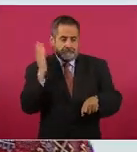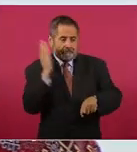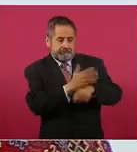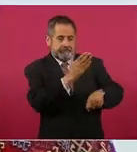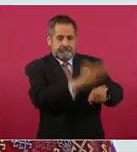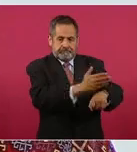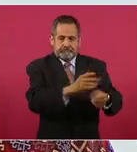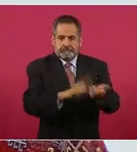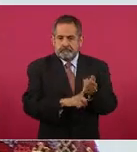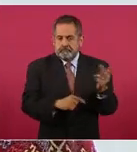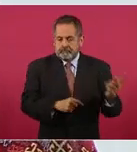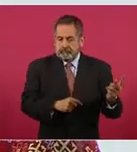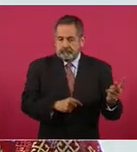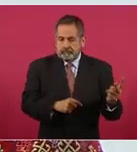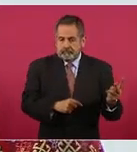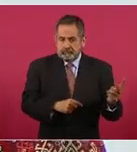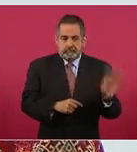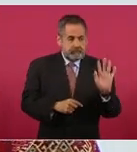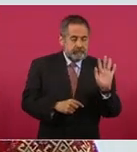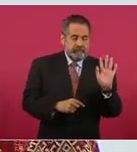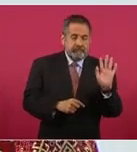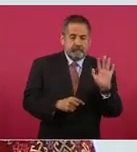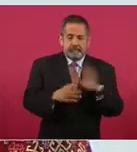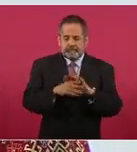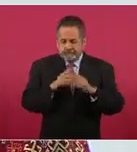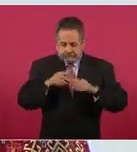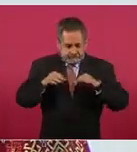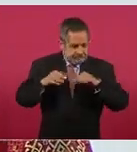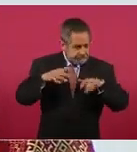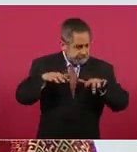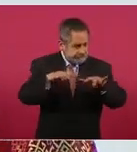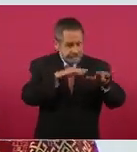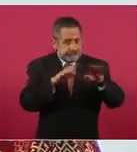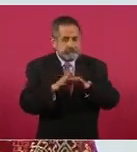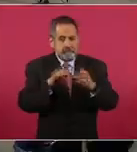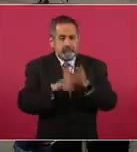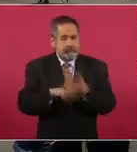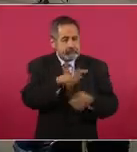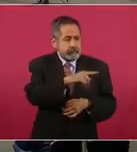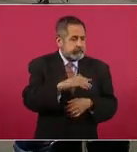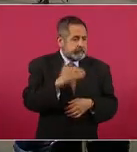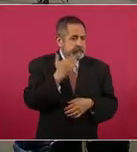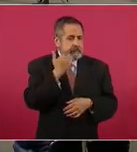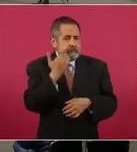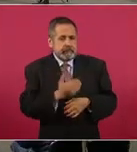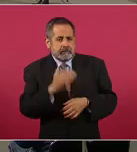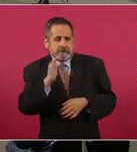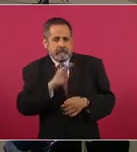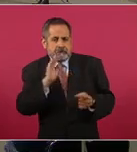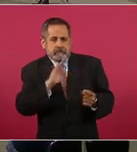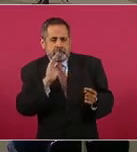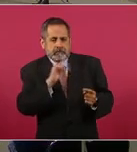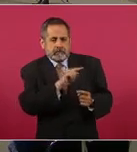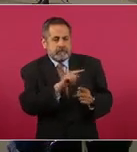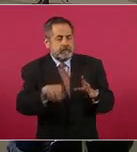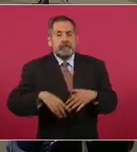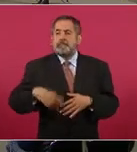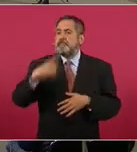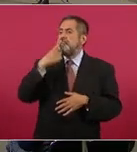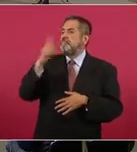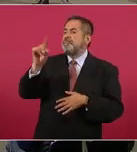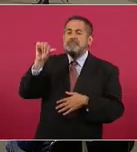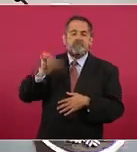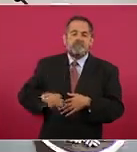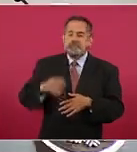partes. Hemos trabajado en que todas las identificaciones de irregularidades y malos comportamientos se denuncien de manera